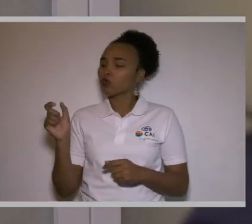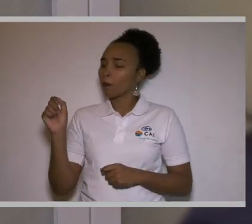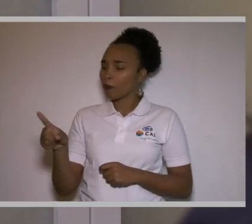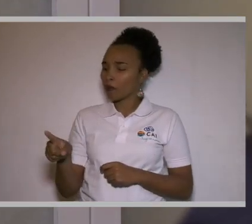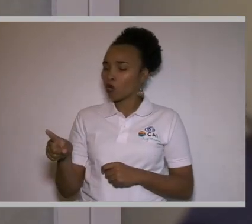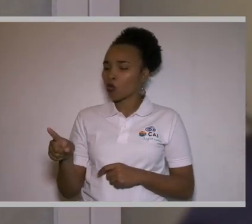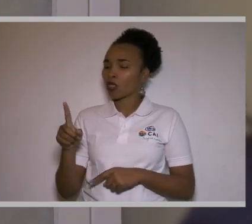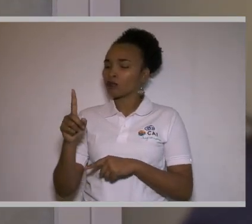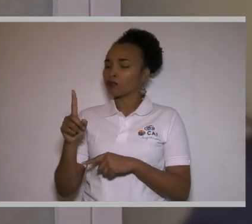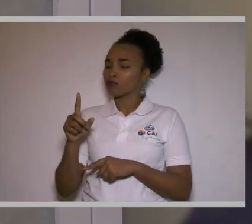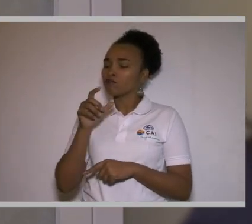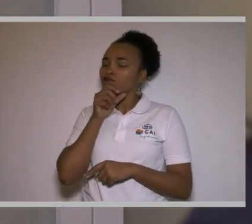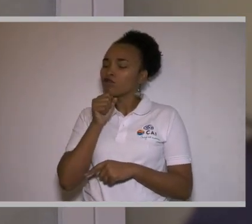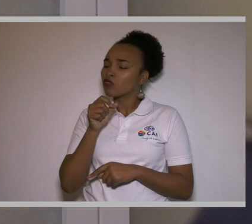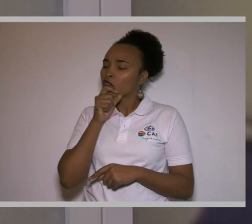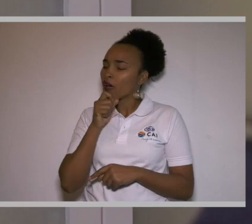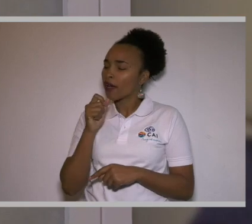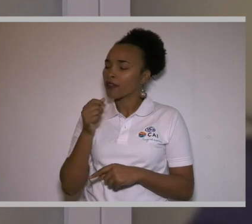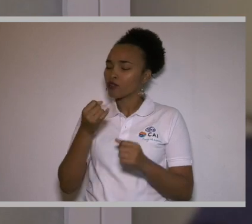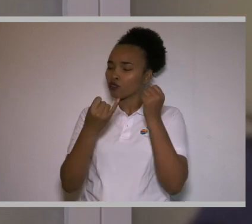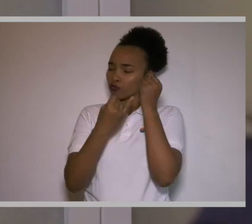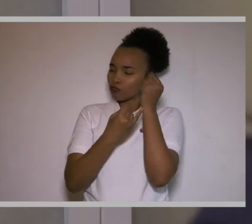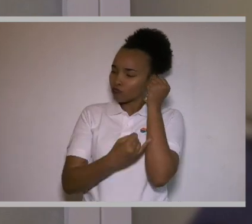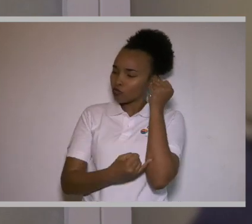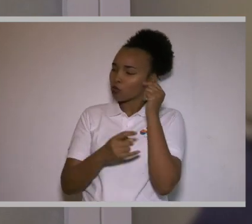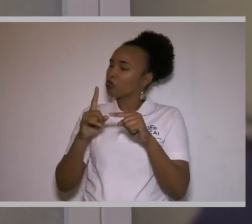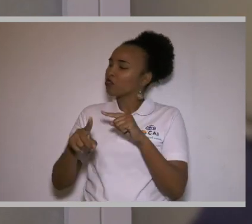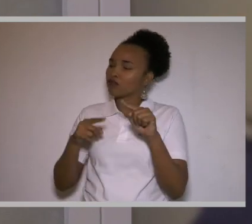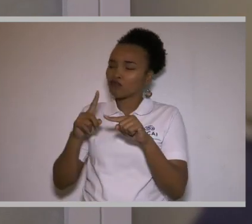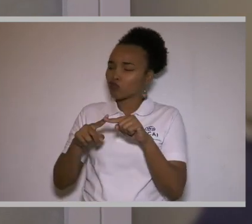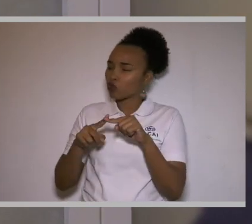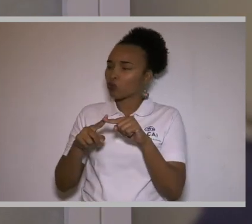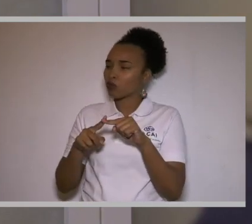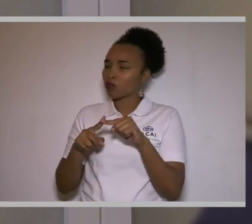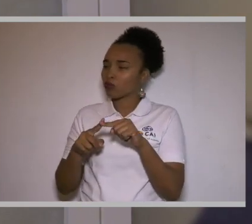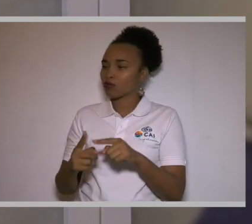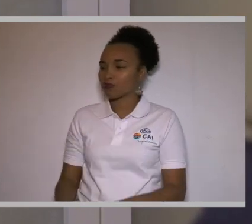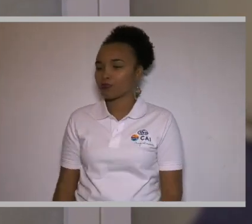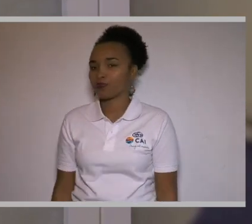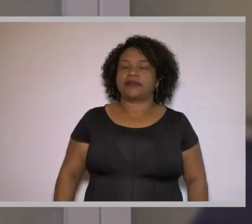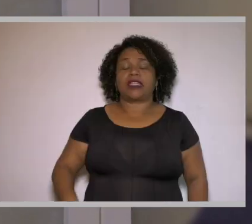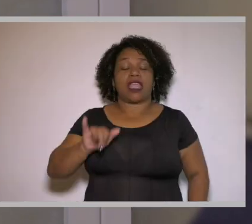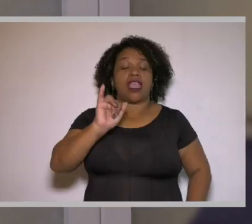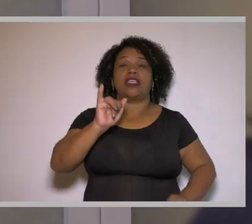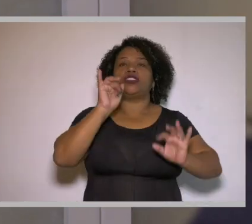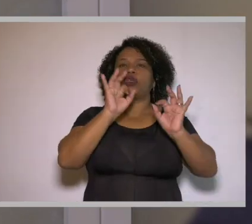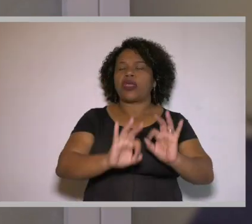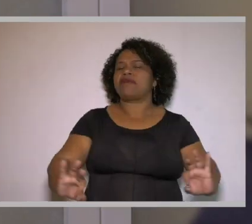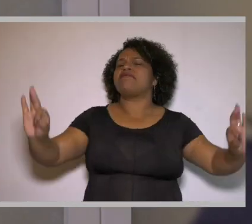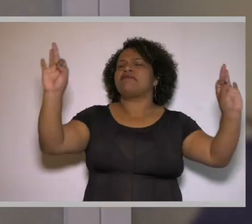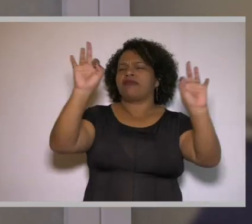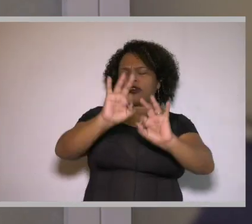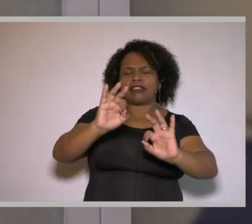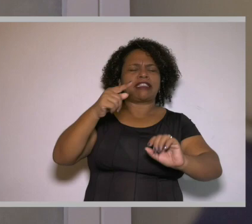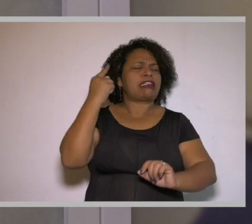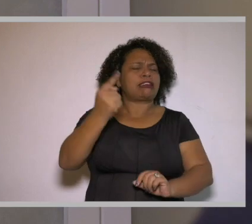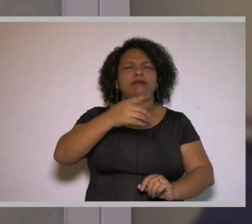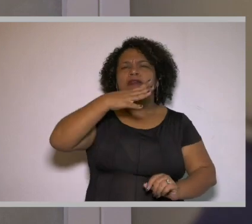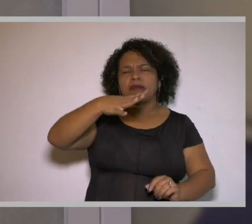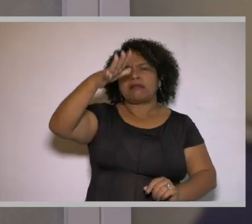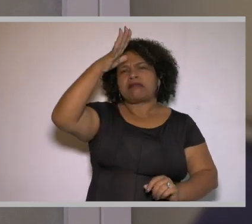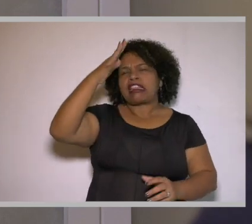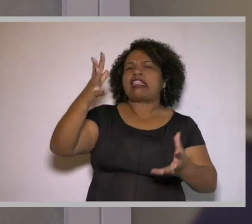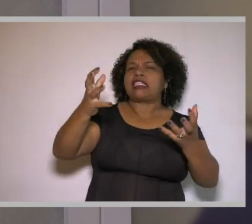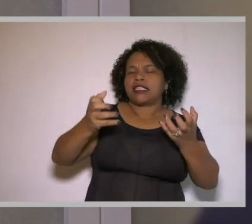de manera adecuada porque no se secreta la hormona del crecimiento en las noches, porque ya el paciente tiene un sueño interrumpido, un sueño que no es